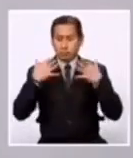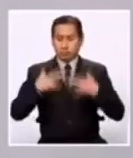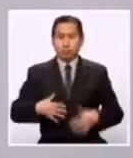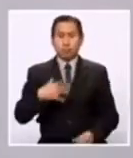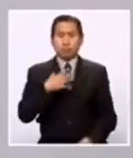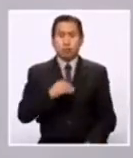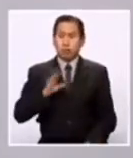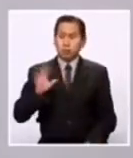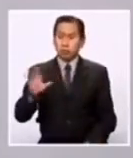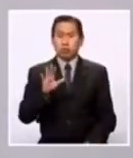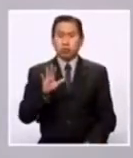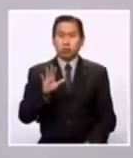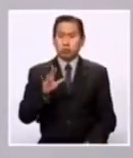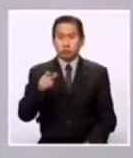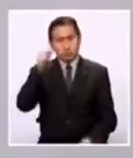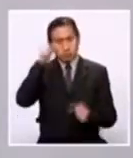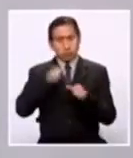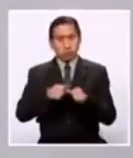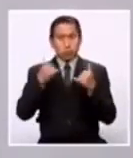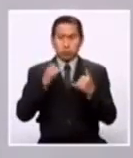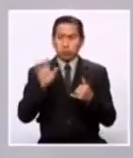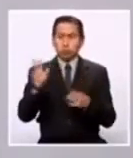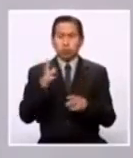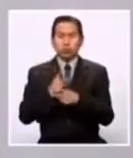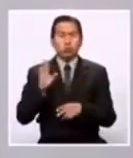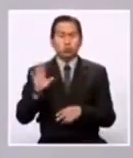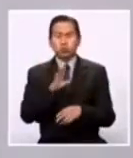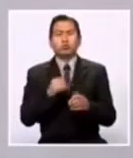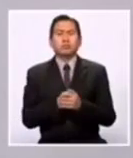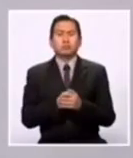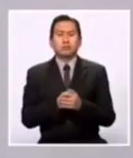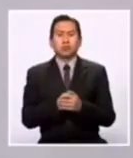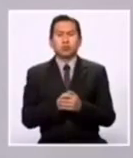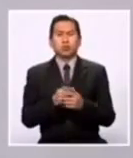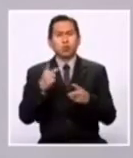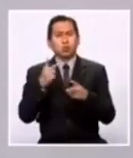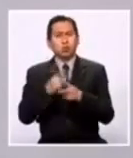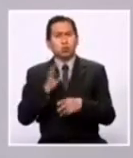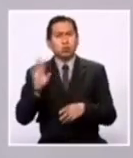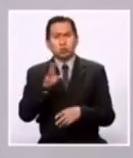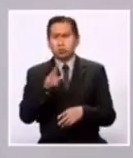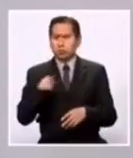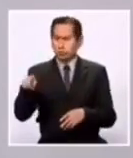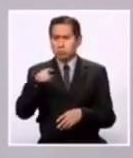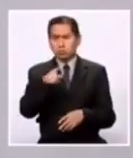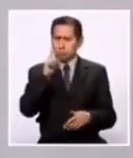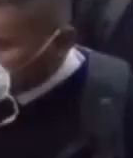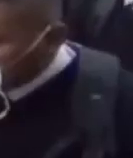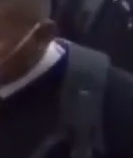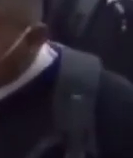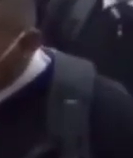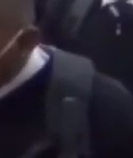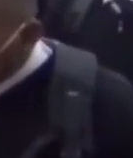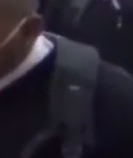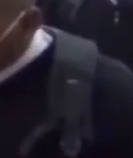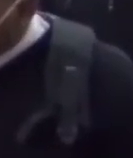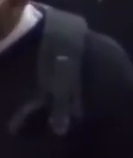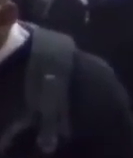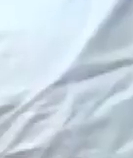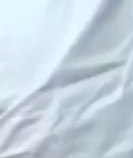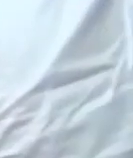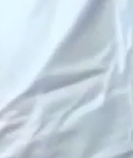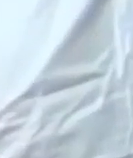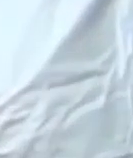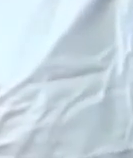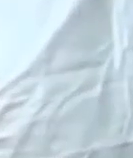que hoy se los recuerda cuiden de ustedes y cuiden también ustedes de ellos y reconozcan esa labor la autoridad